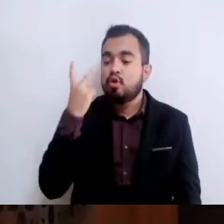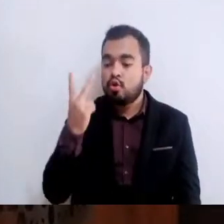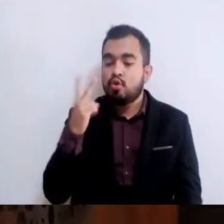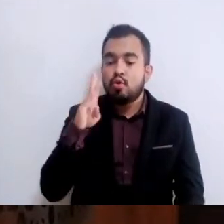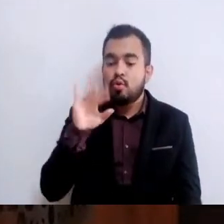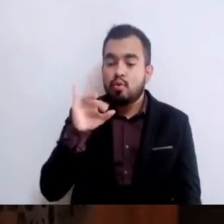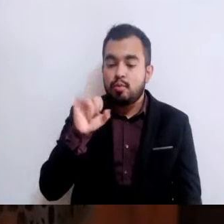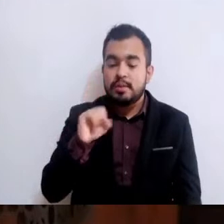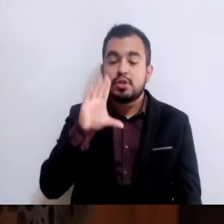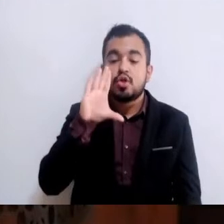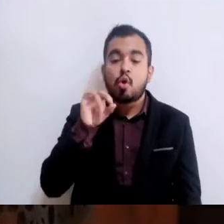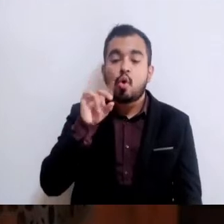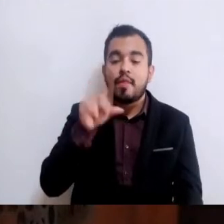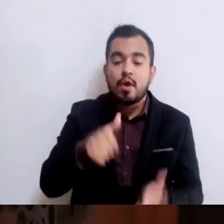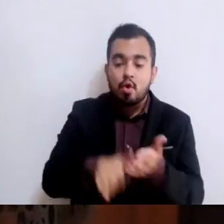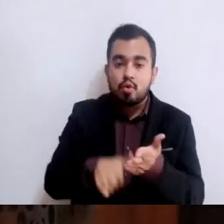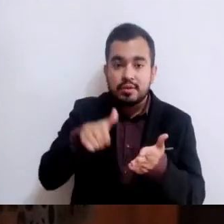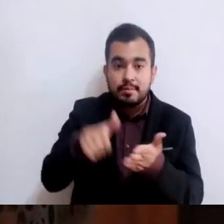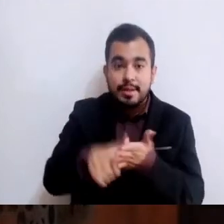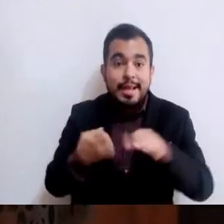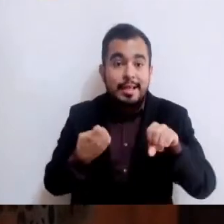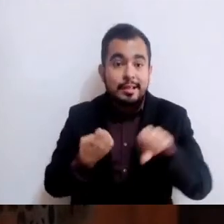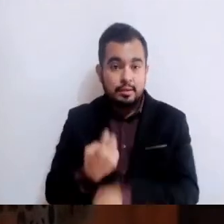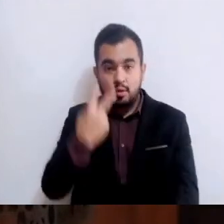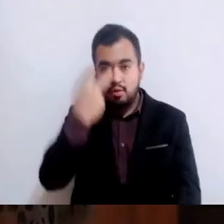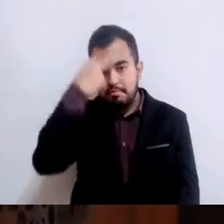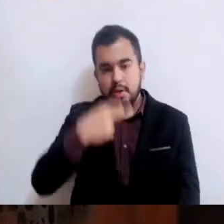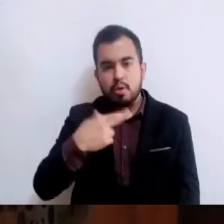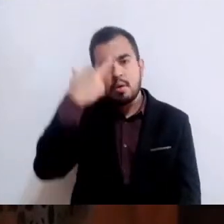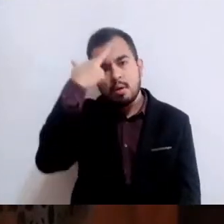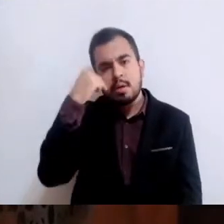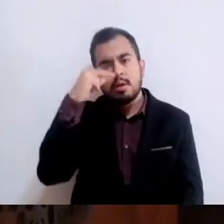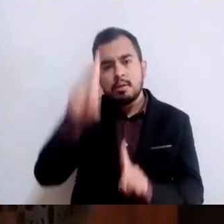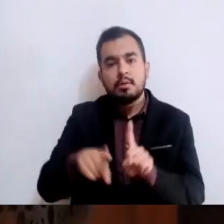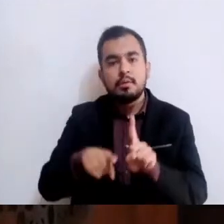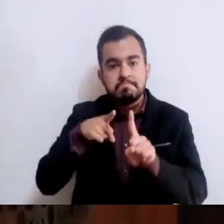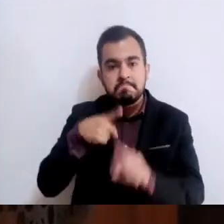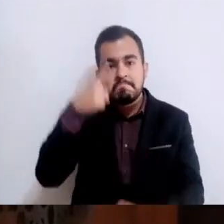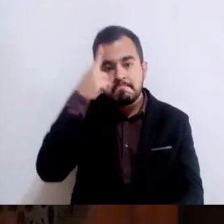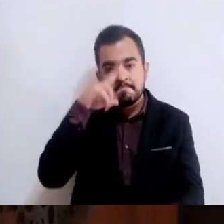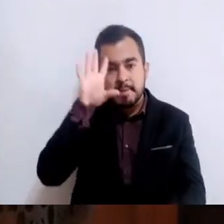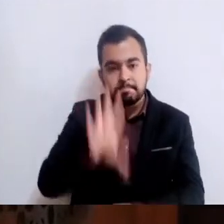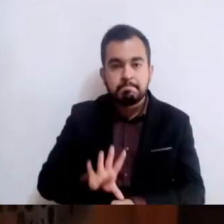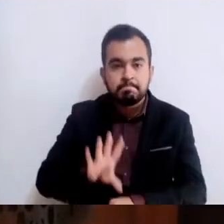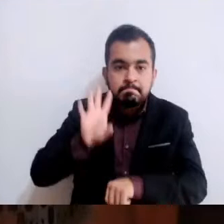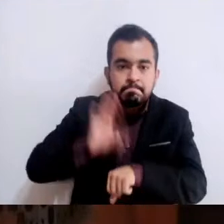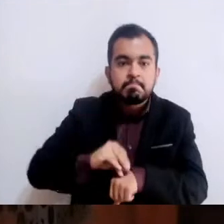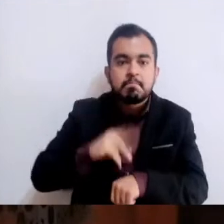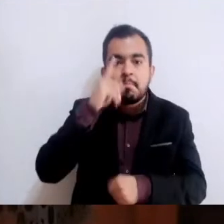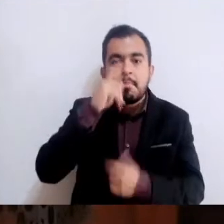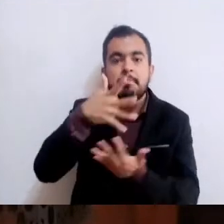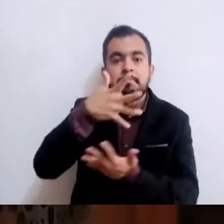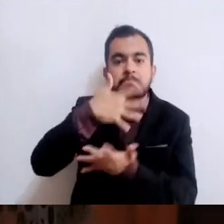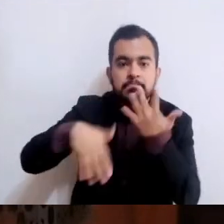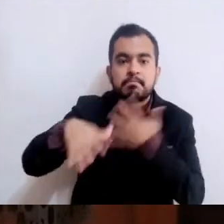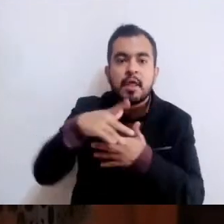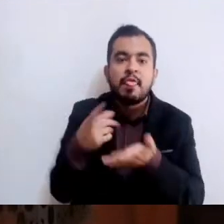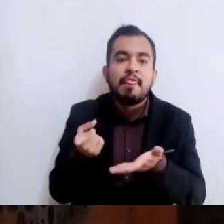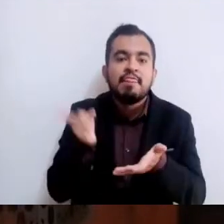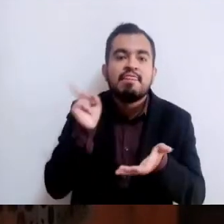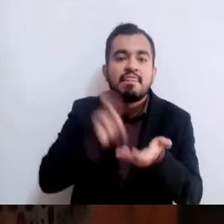Civil del Estado de México con la finalidad de garantizar en el régimen de convivencia familiar